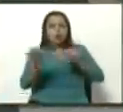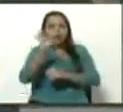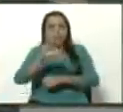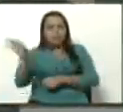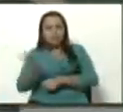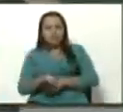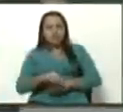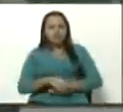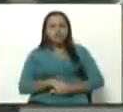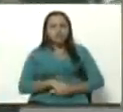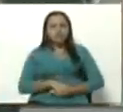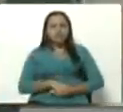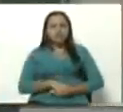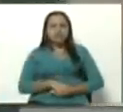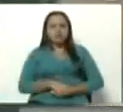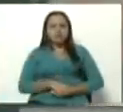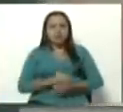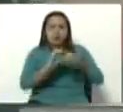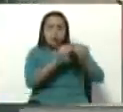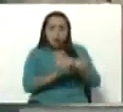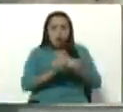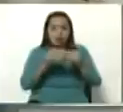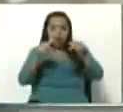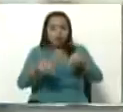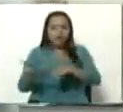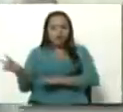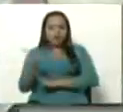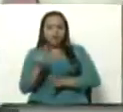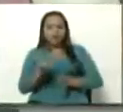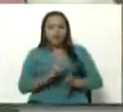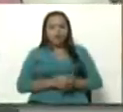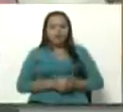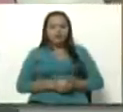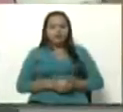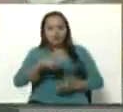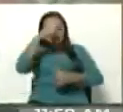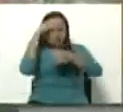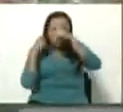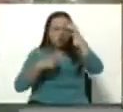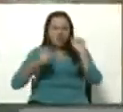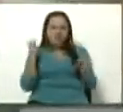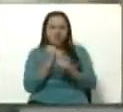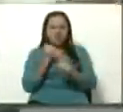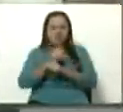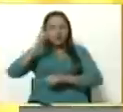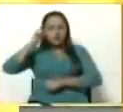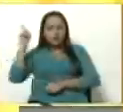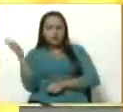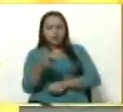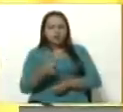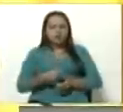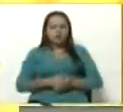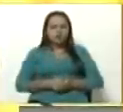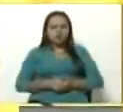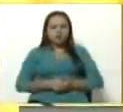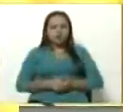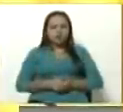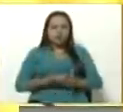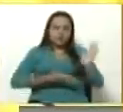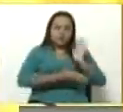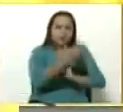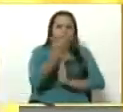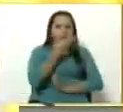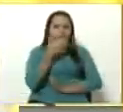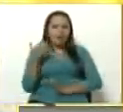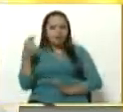80% producido acá de sudor y de trabajo de los guariqueños y guariqueñas. Vamos a mejorarlo,